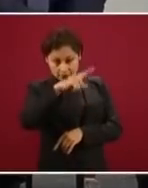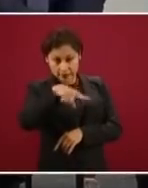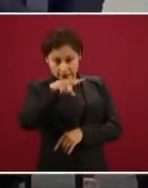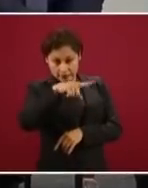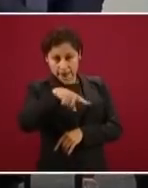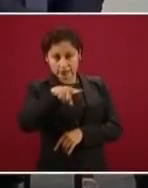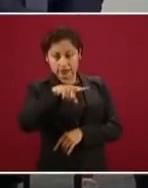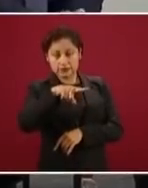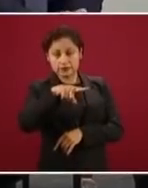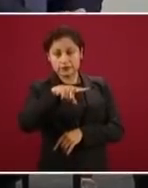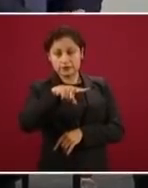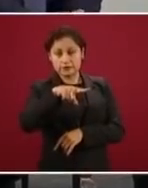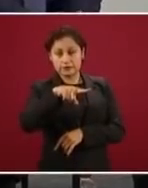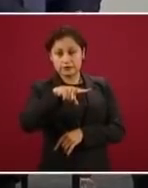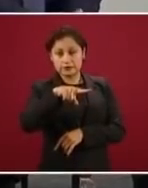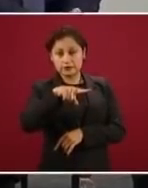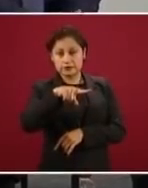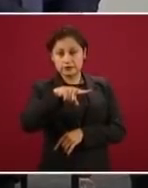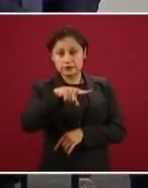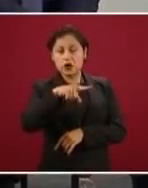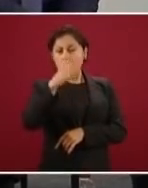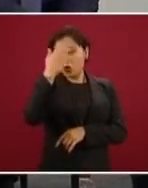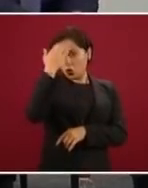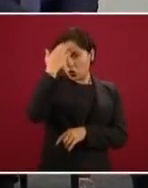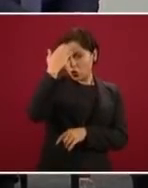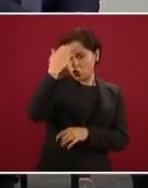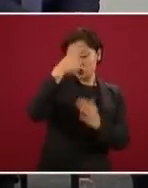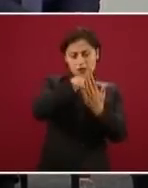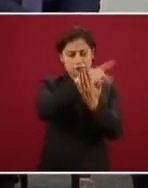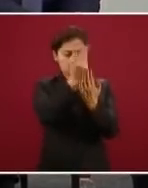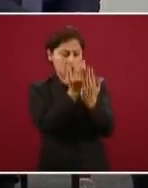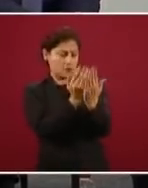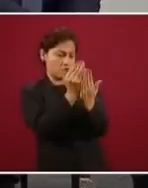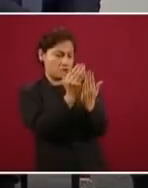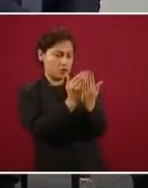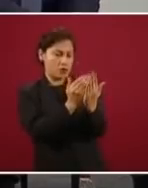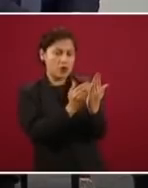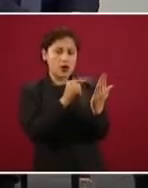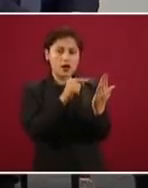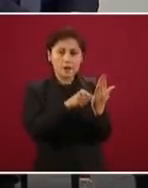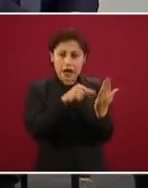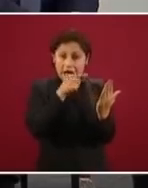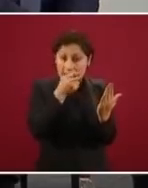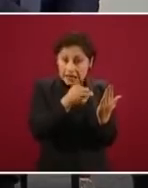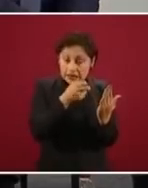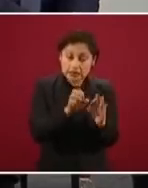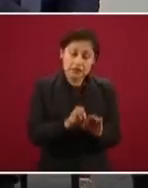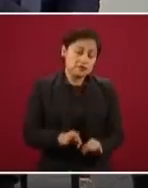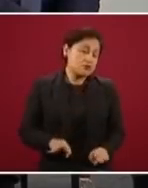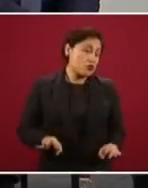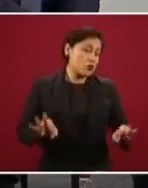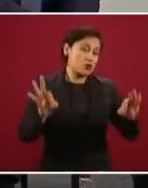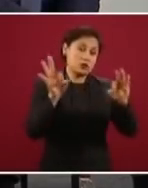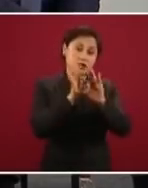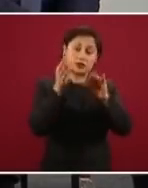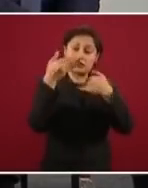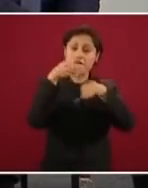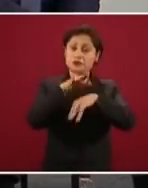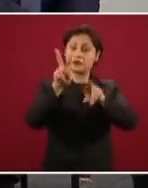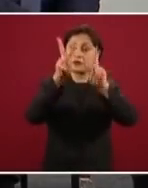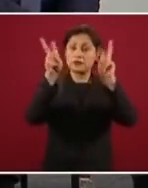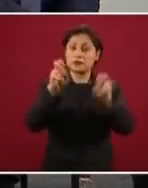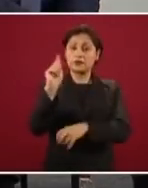un programa importantísimo hablando de tecnología es que tengamos conectividad